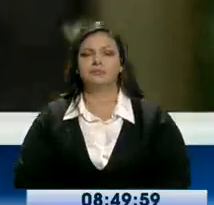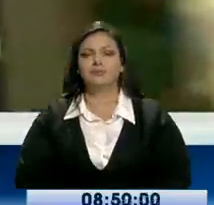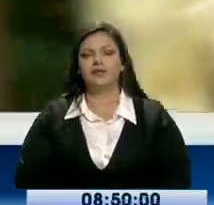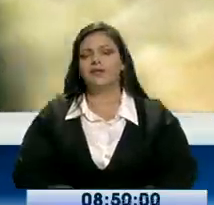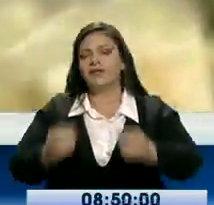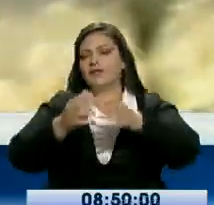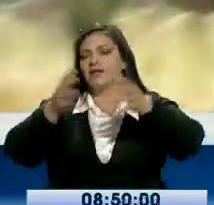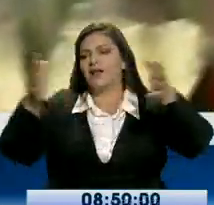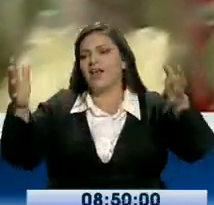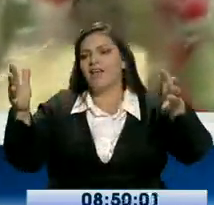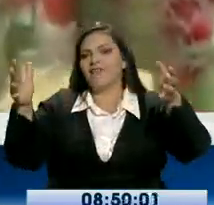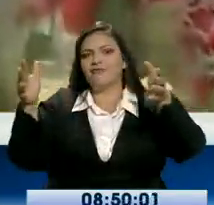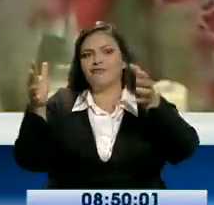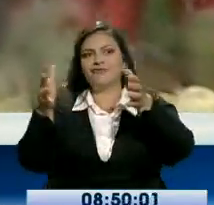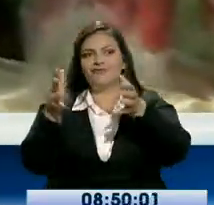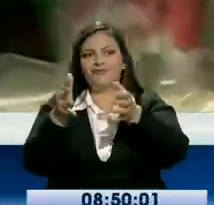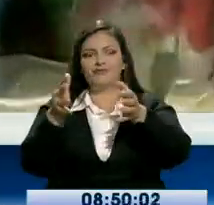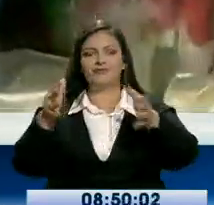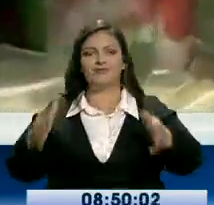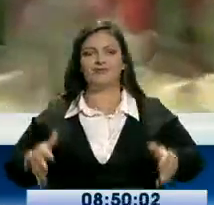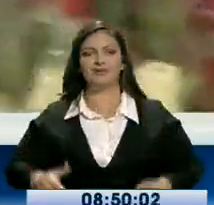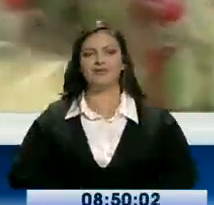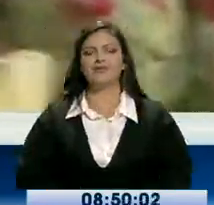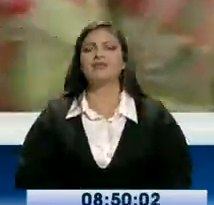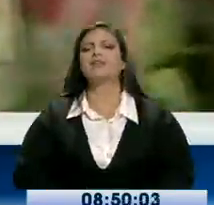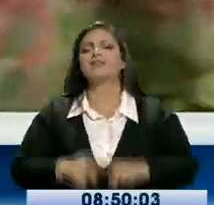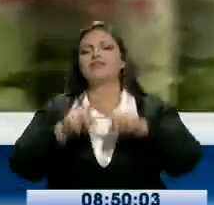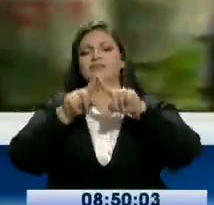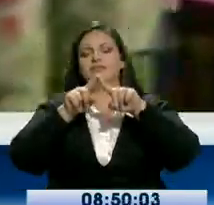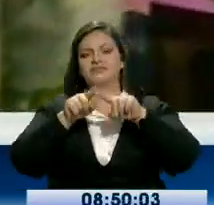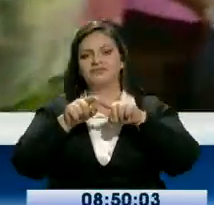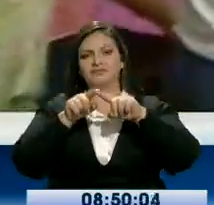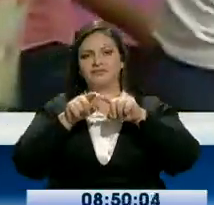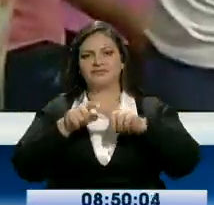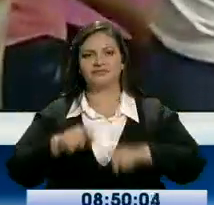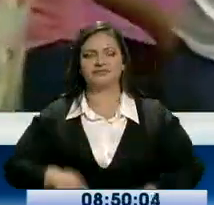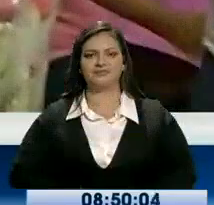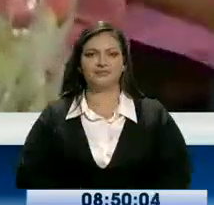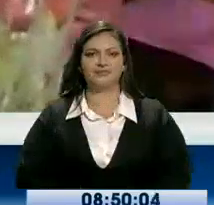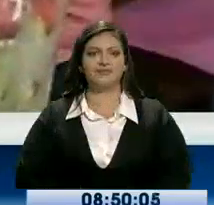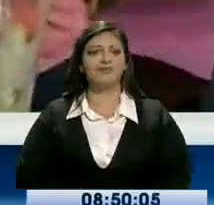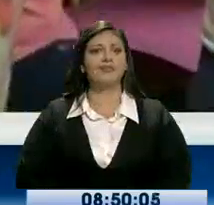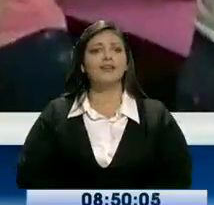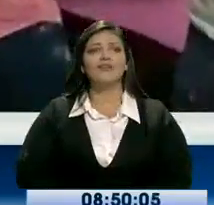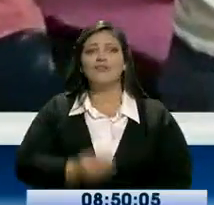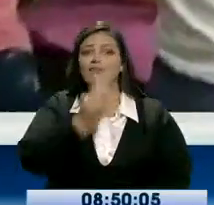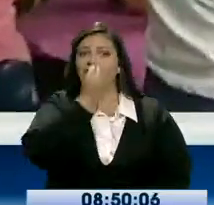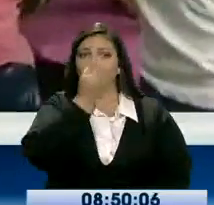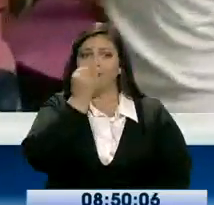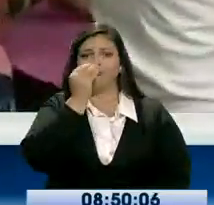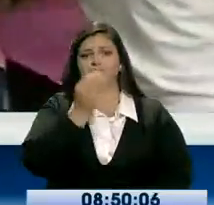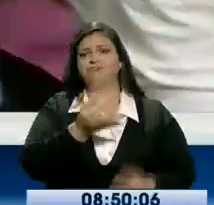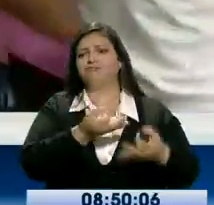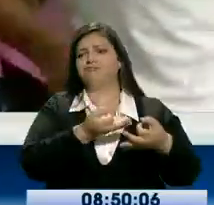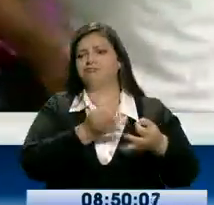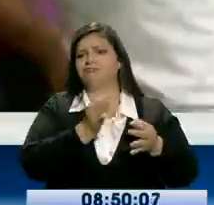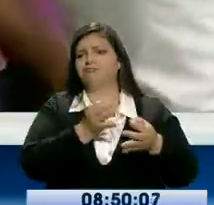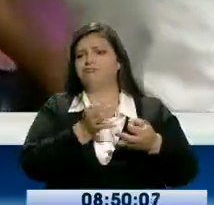grandes, especiales. O sea, pues es cuestión de flores, calidad y cantidad. Hay lirios, rosas, girasoles, margaritas,